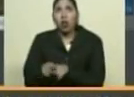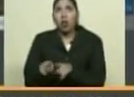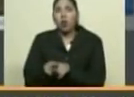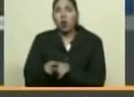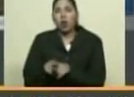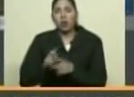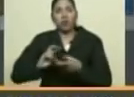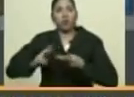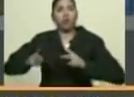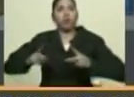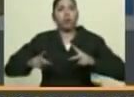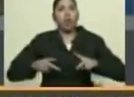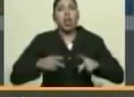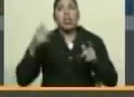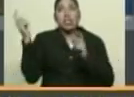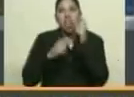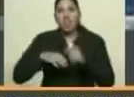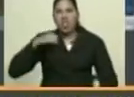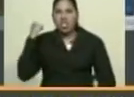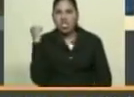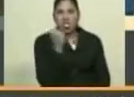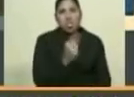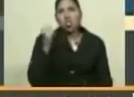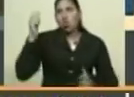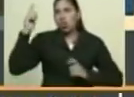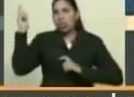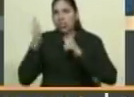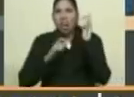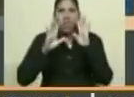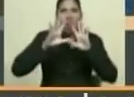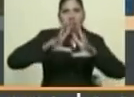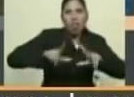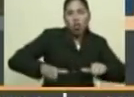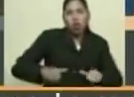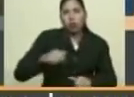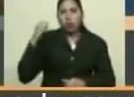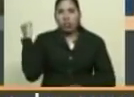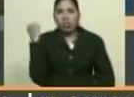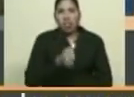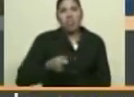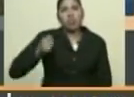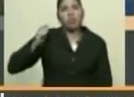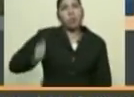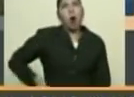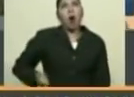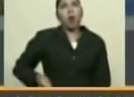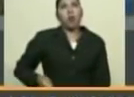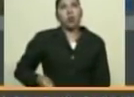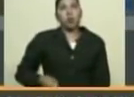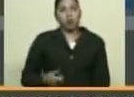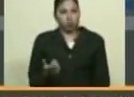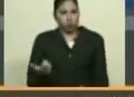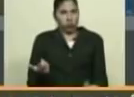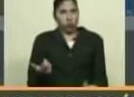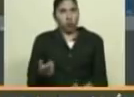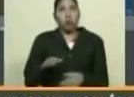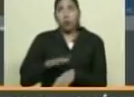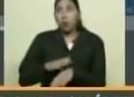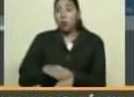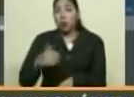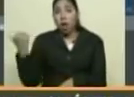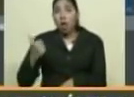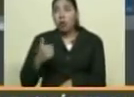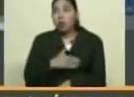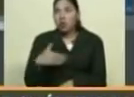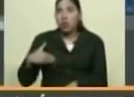delincuente, en un asesino, en un ladrón, en un dictador. Porque a ellos les interesa que Hugo